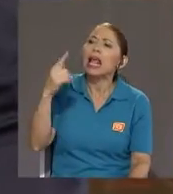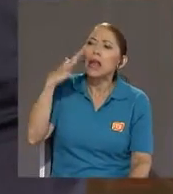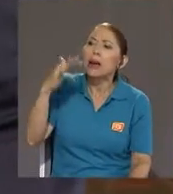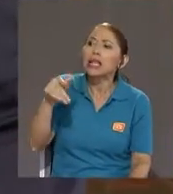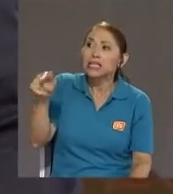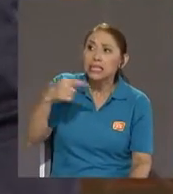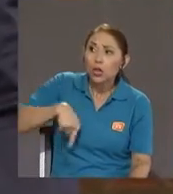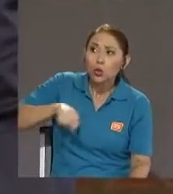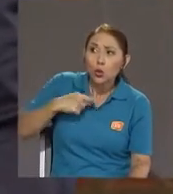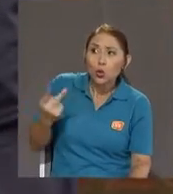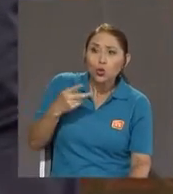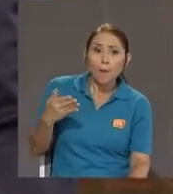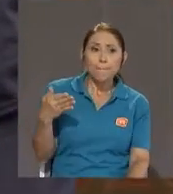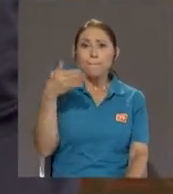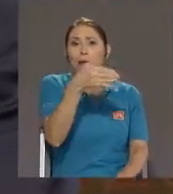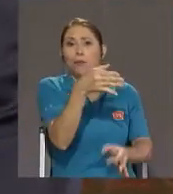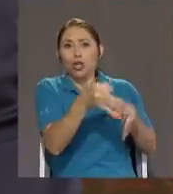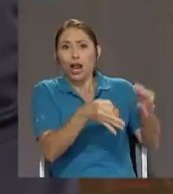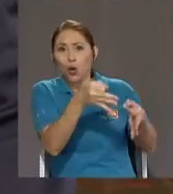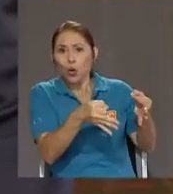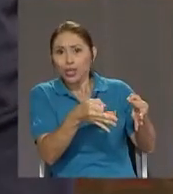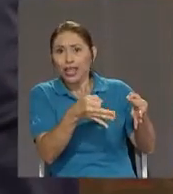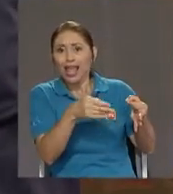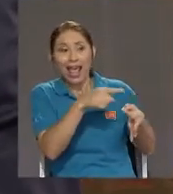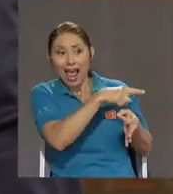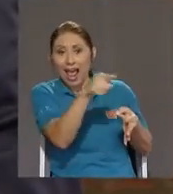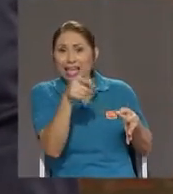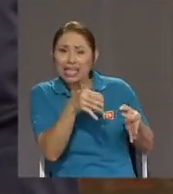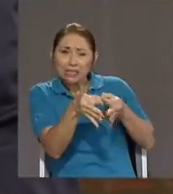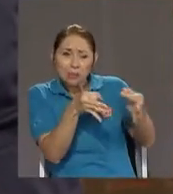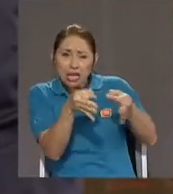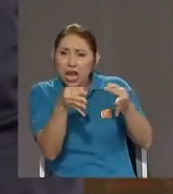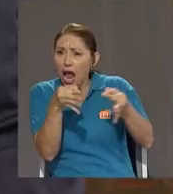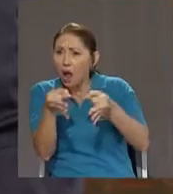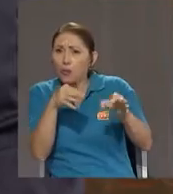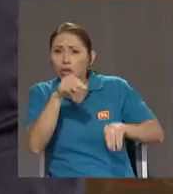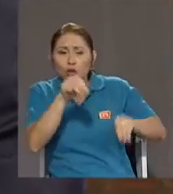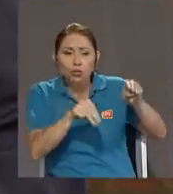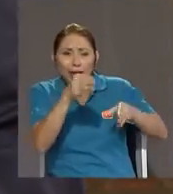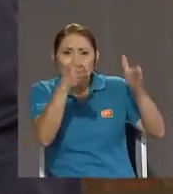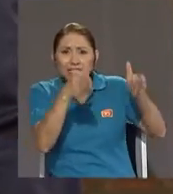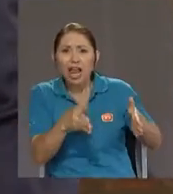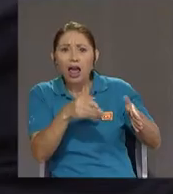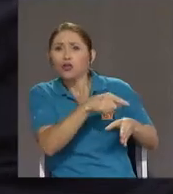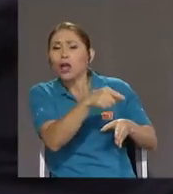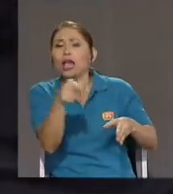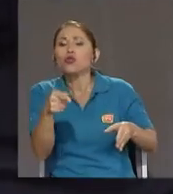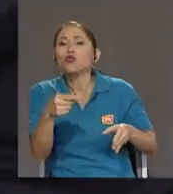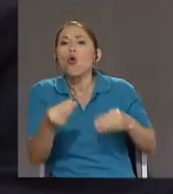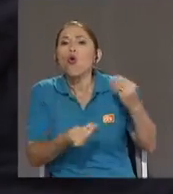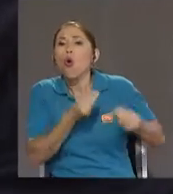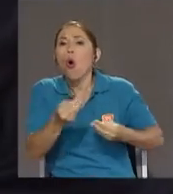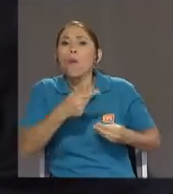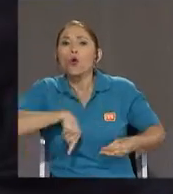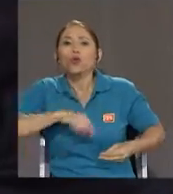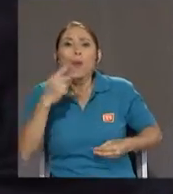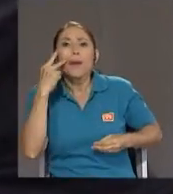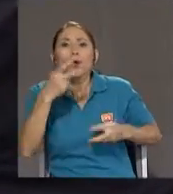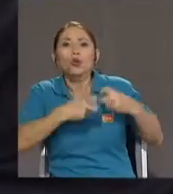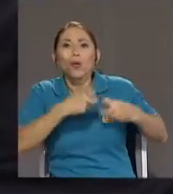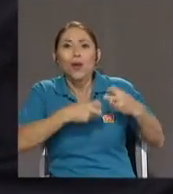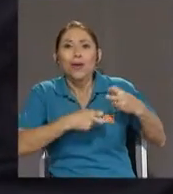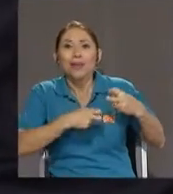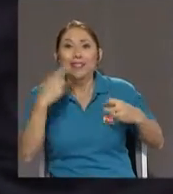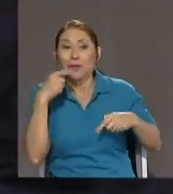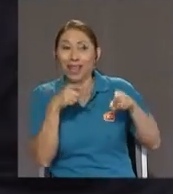planteamos a la Corte? Le explicamos a todos los magistrados cómo estamos viendo los problemas, porque era don Luis Paulino Mora y él